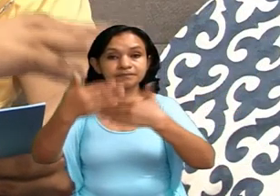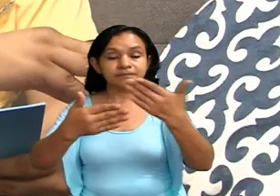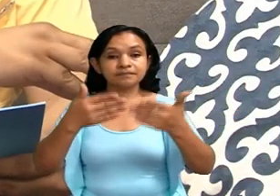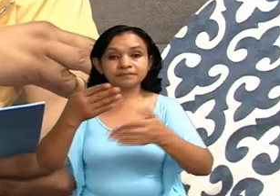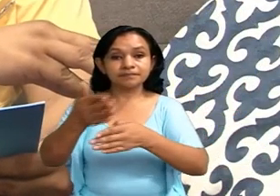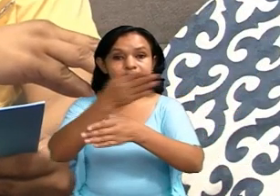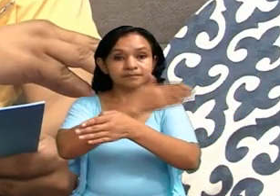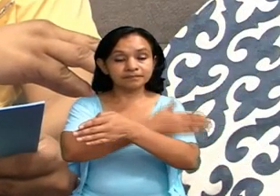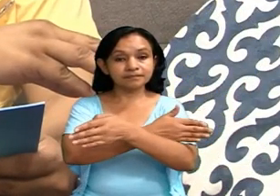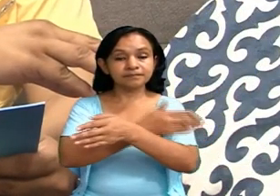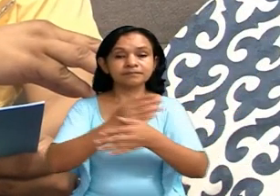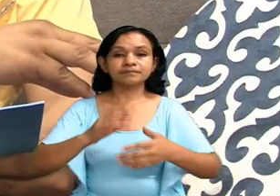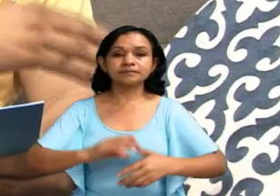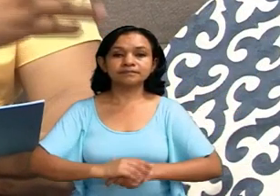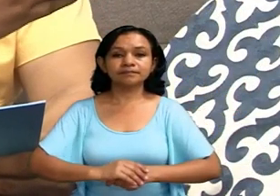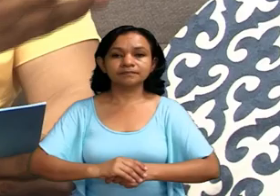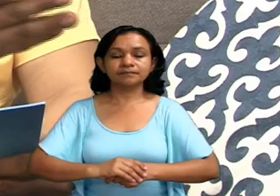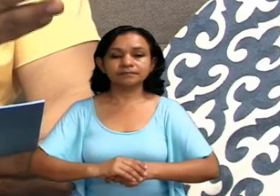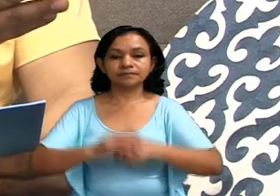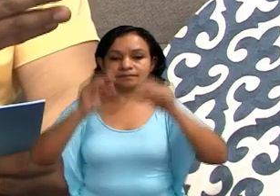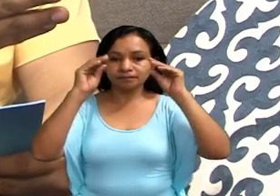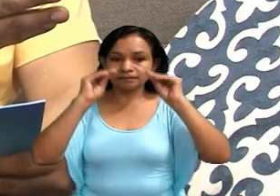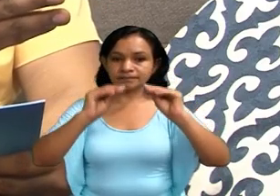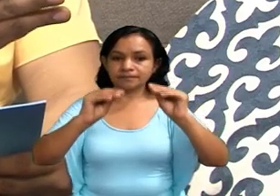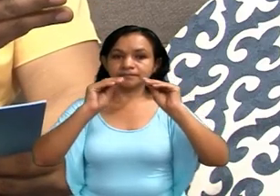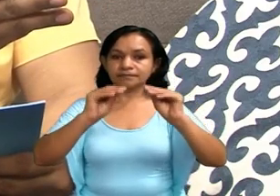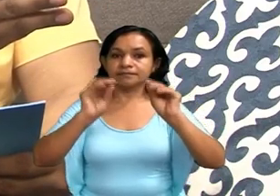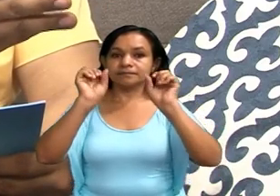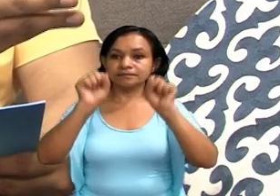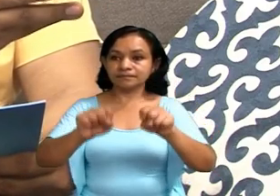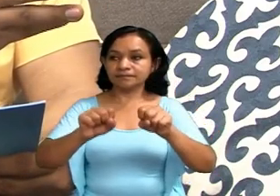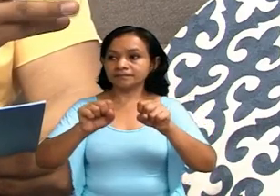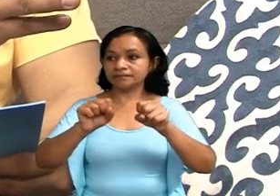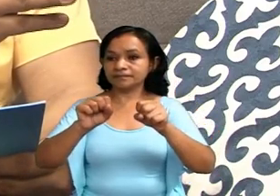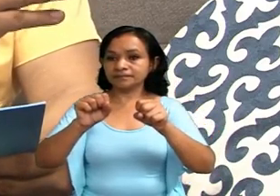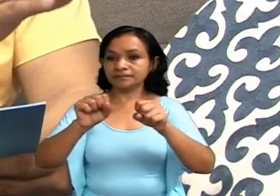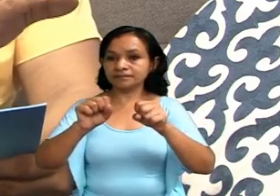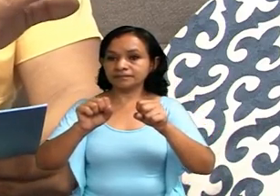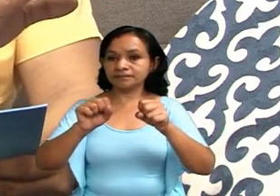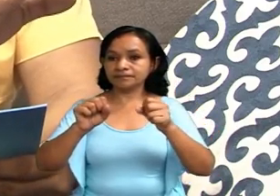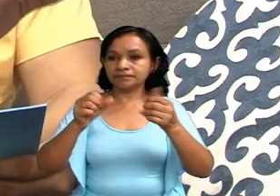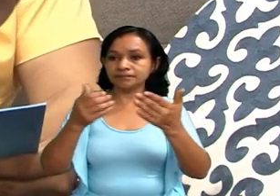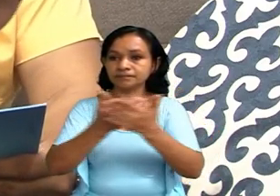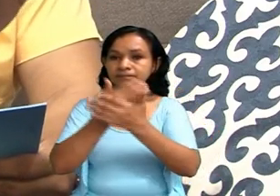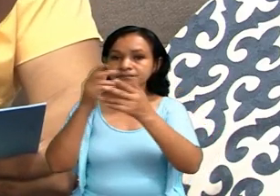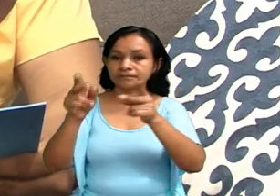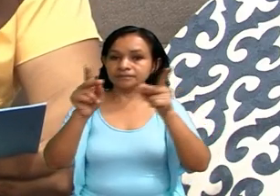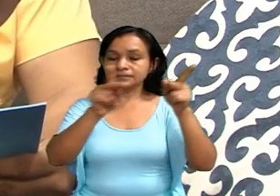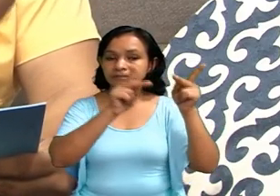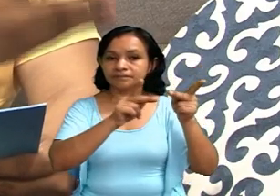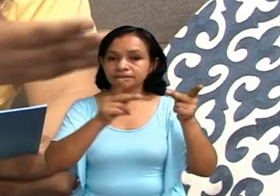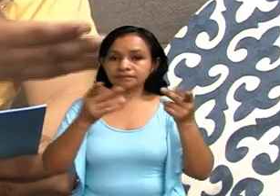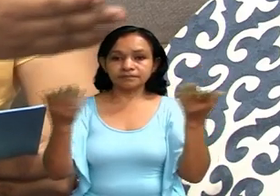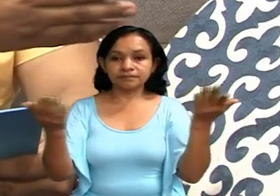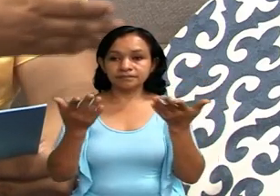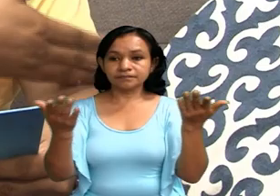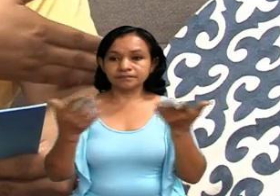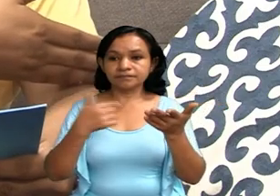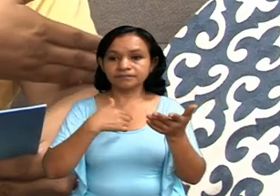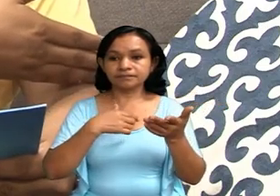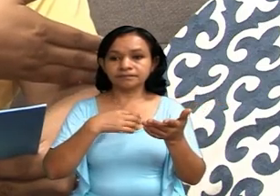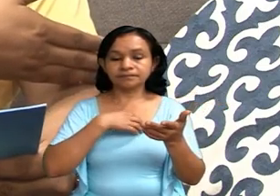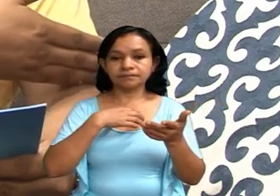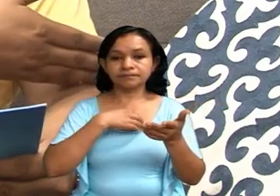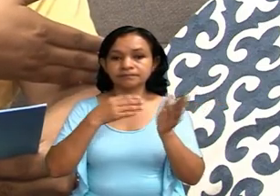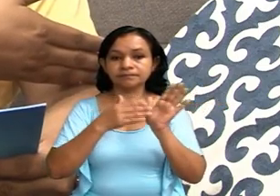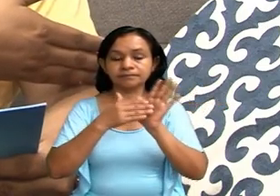planteaba en nuestro bloque anterior, alfabetización inclusive a nivel musical. Expectativas planteadas desde el momento que